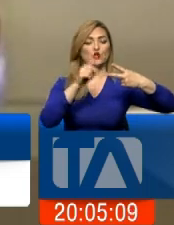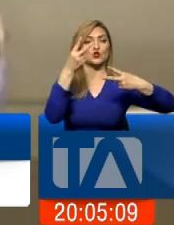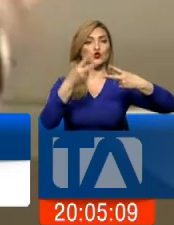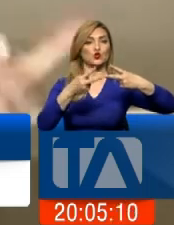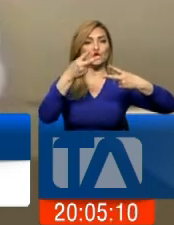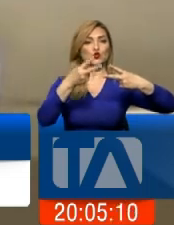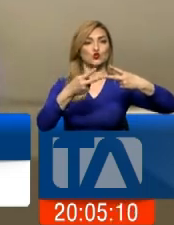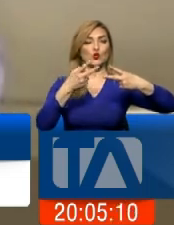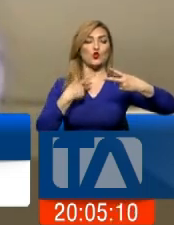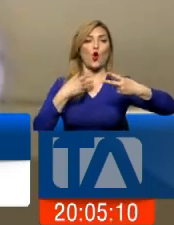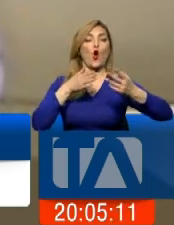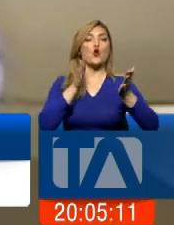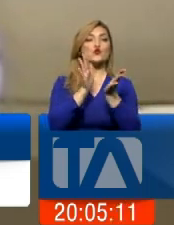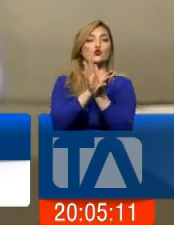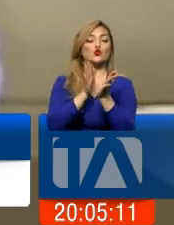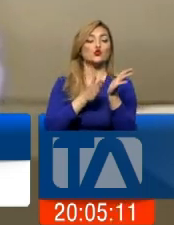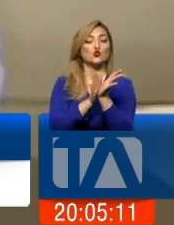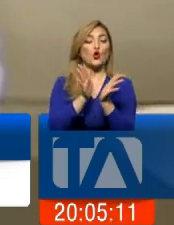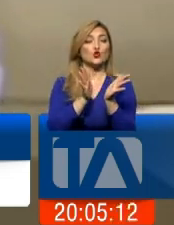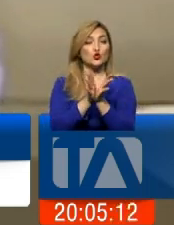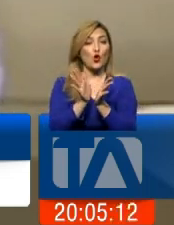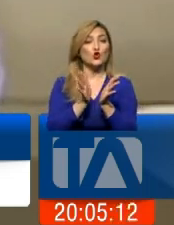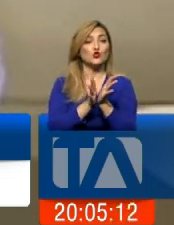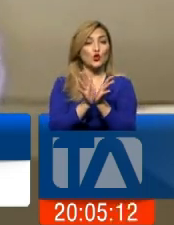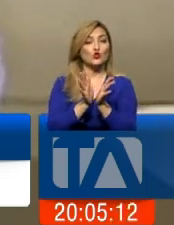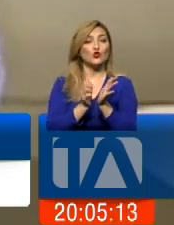con quien estoy entrando en sociedad,